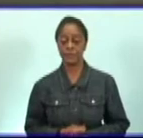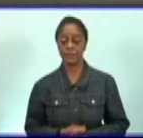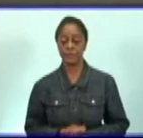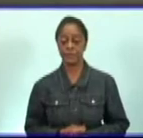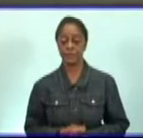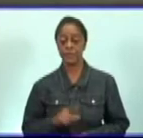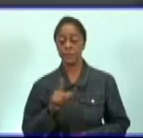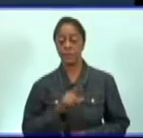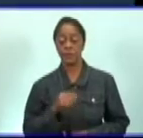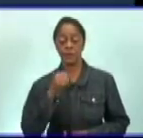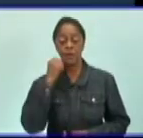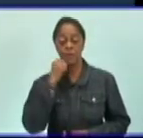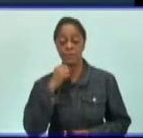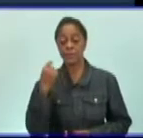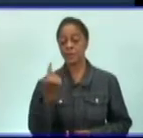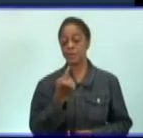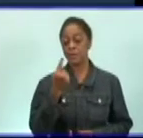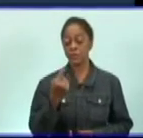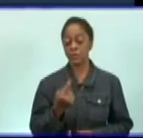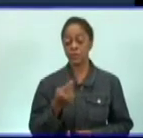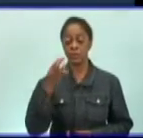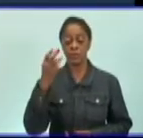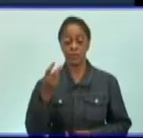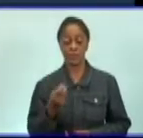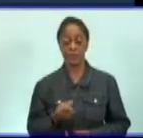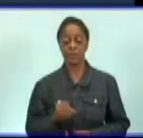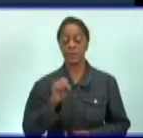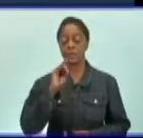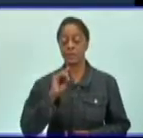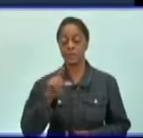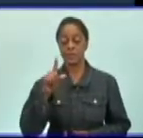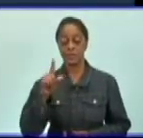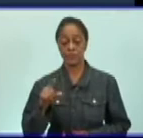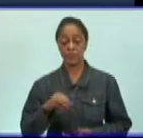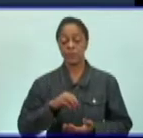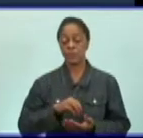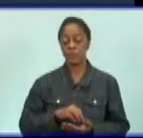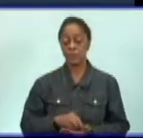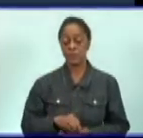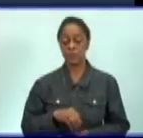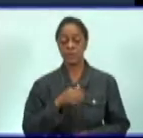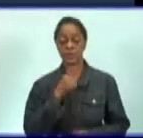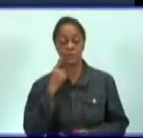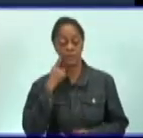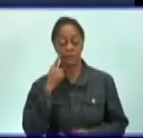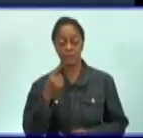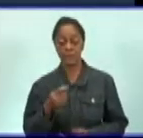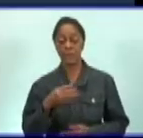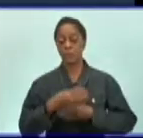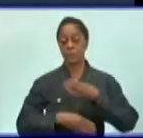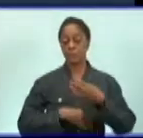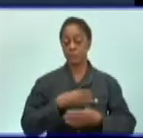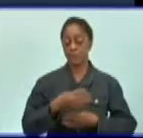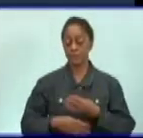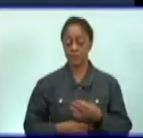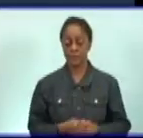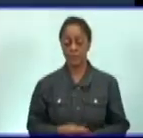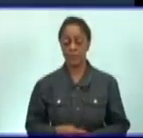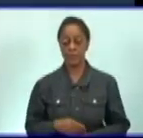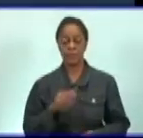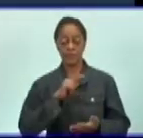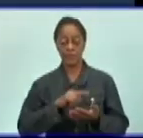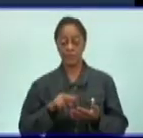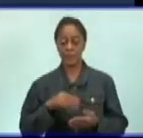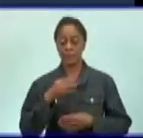No es más que el ejercicio 1 de la página 71, donde aparece un problema. Leamos el